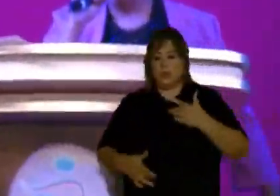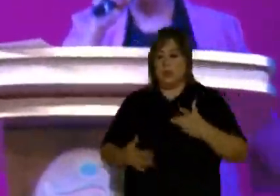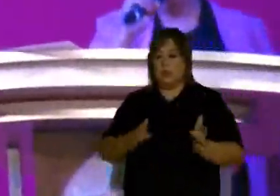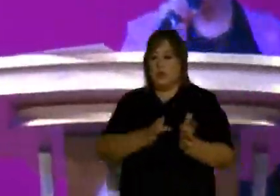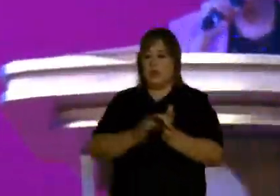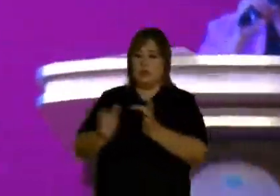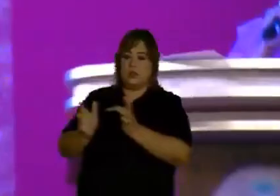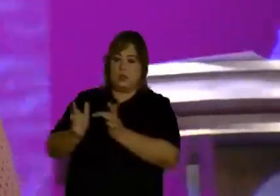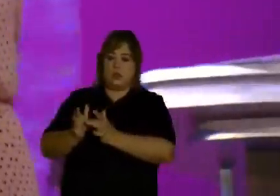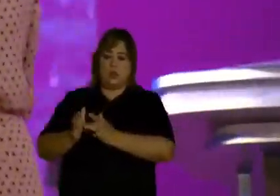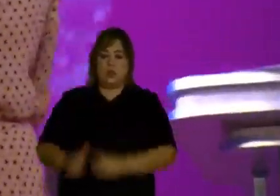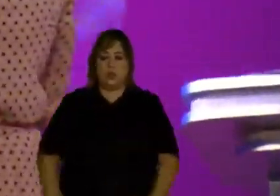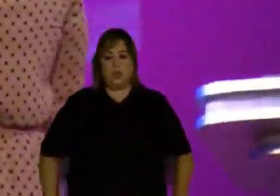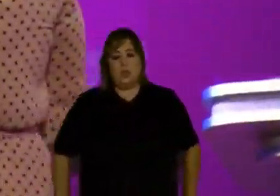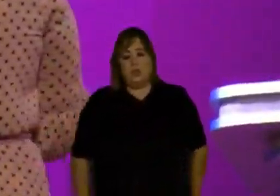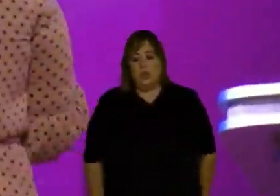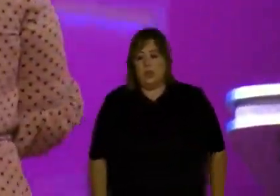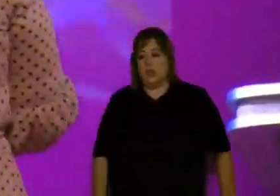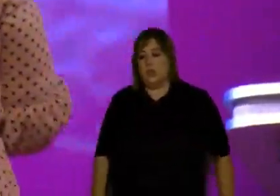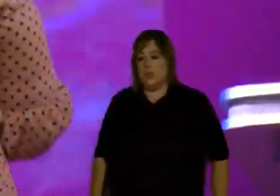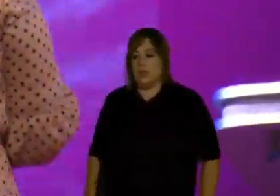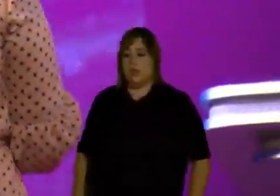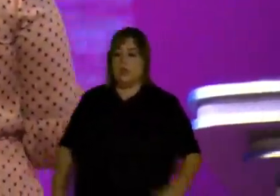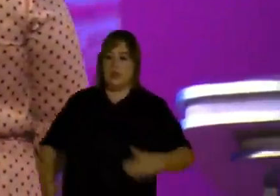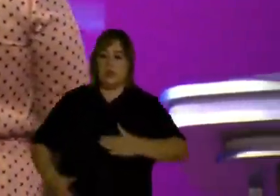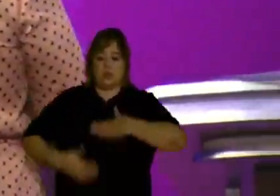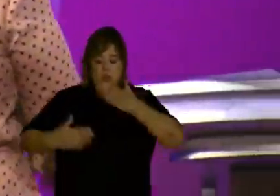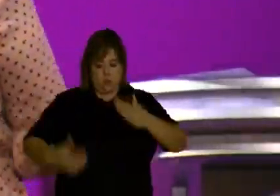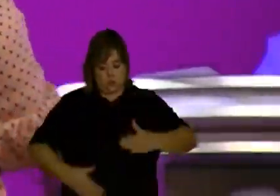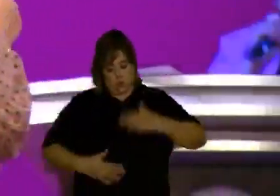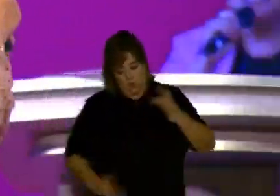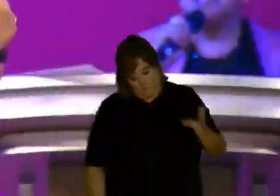Mal. De gozo hay en mí,